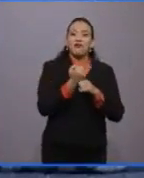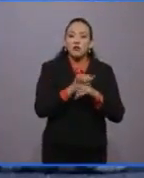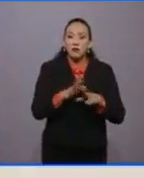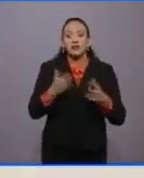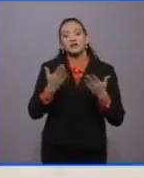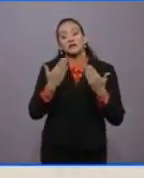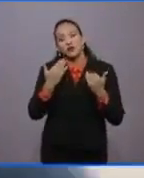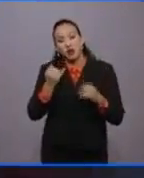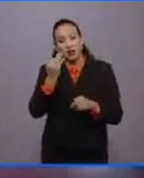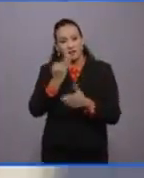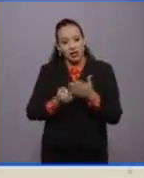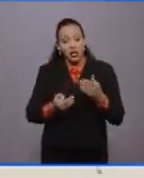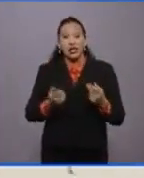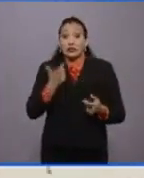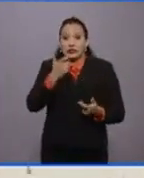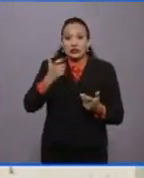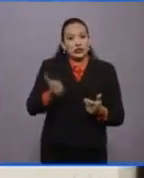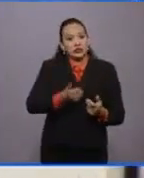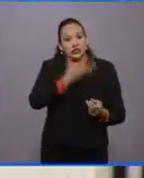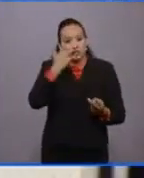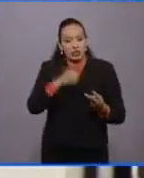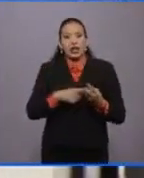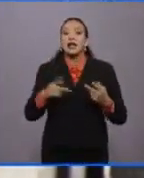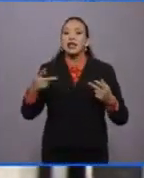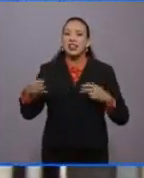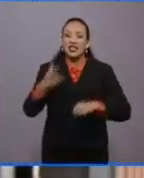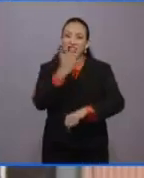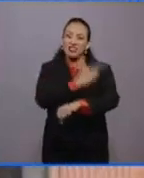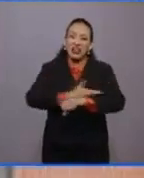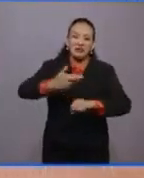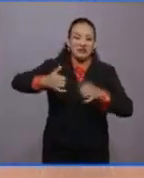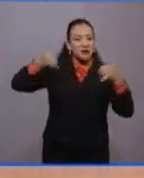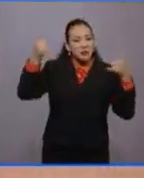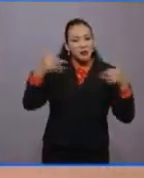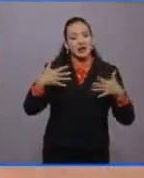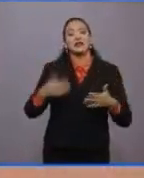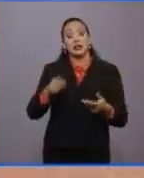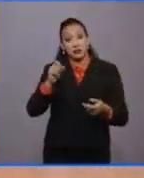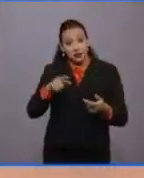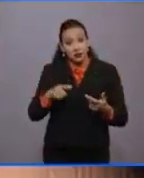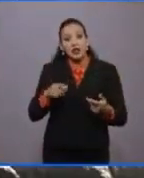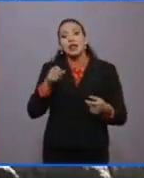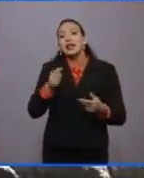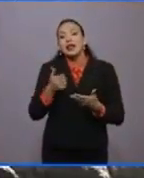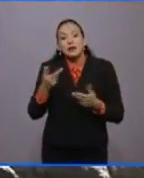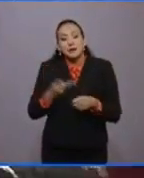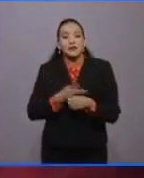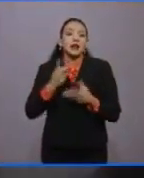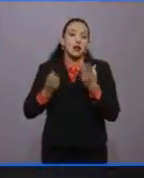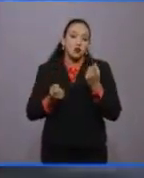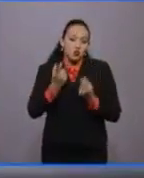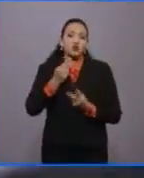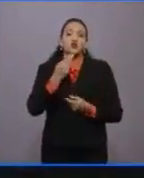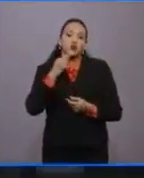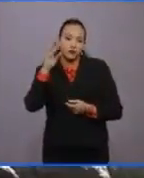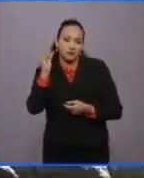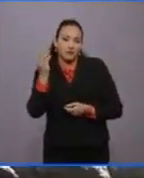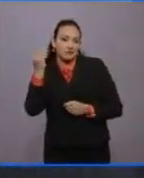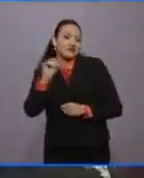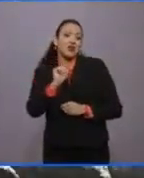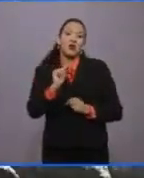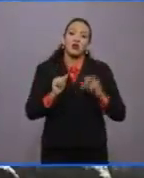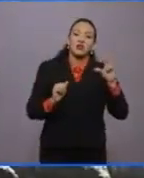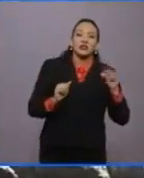información, los altos costos, la burocracia excesiva y los desafíos que plantea la brecha digital. Además, explora